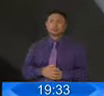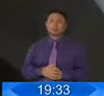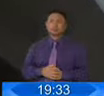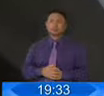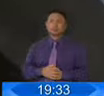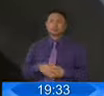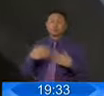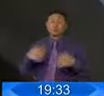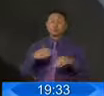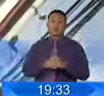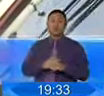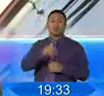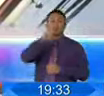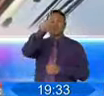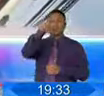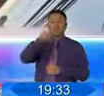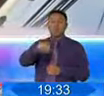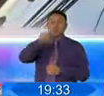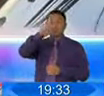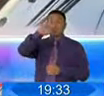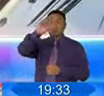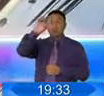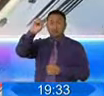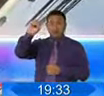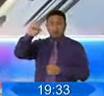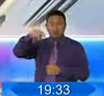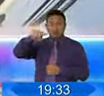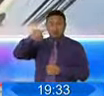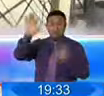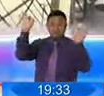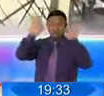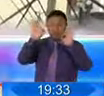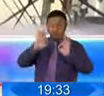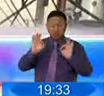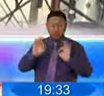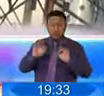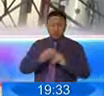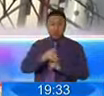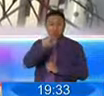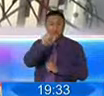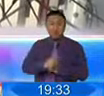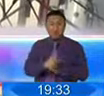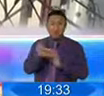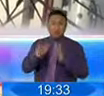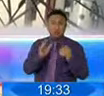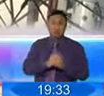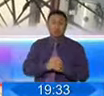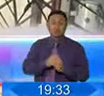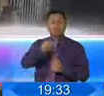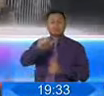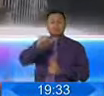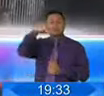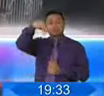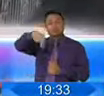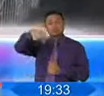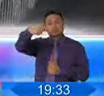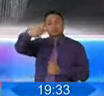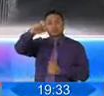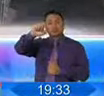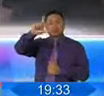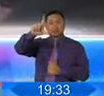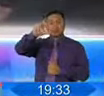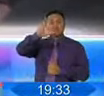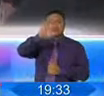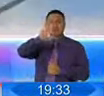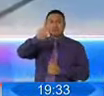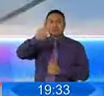Una descarga de 1.500 voltios causó la muerte de un maestro soldador en Manta. La víctima, identificada como Ángel Delgado, de 32 años de